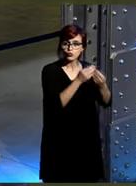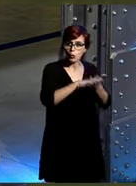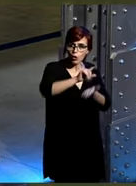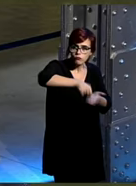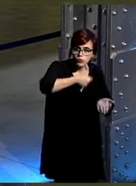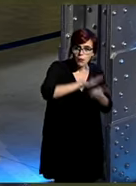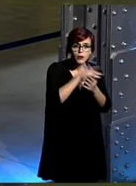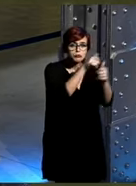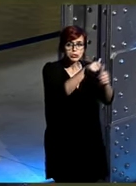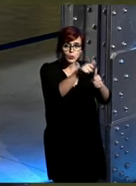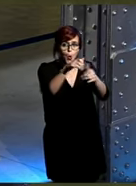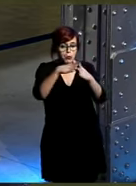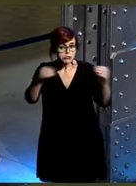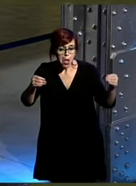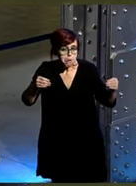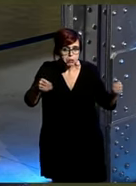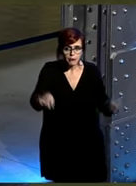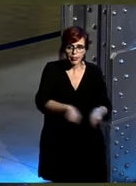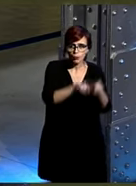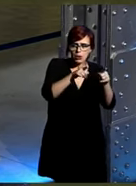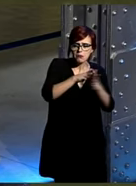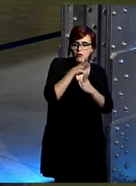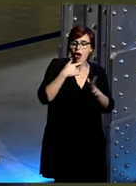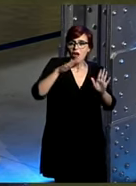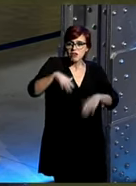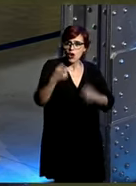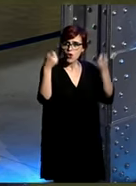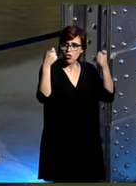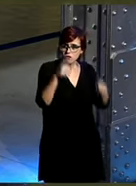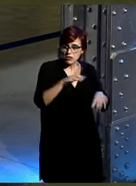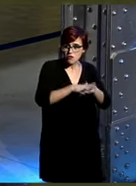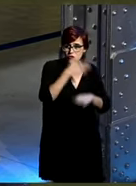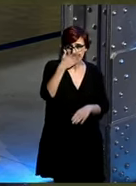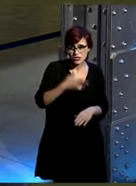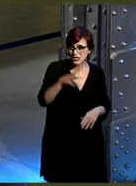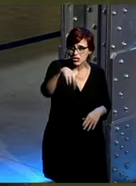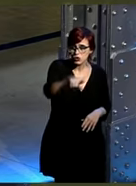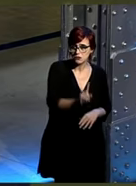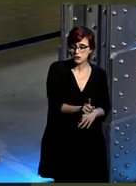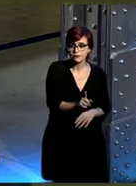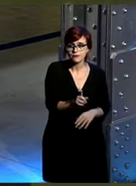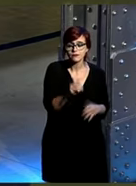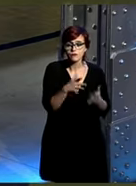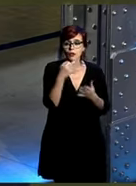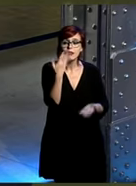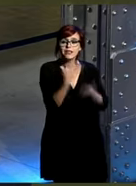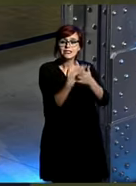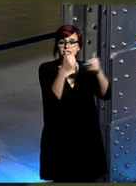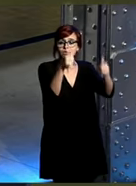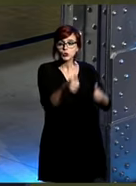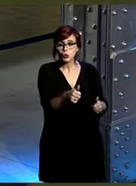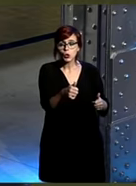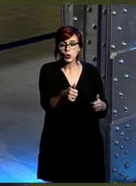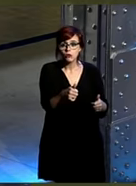contratar. Después me di cuenta que es que no lo necesitaba, que no era el elemento fundamental. O sea, que posiblemente esa titulación académica le